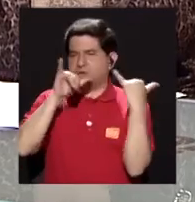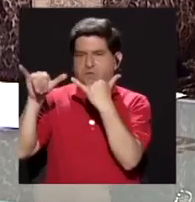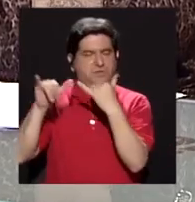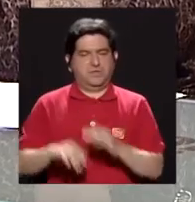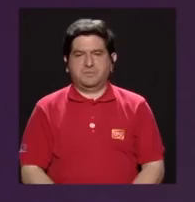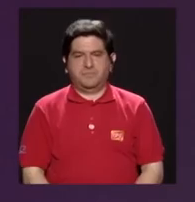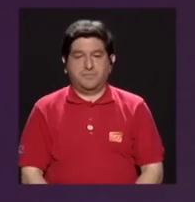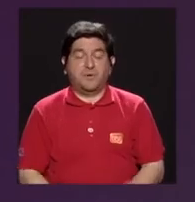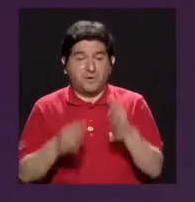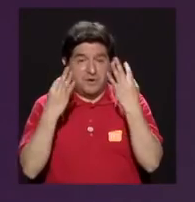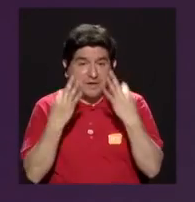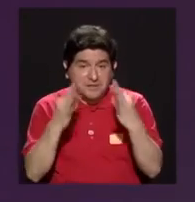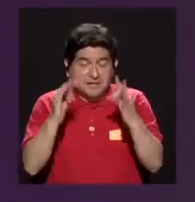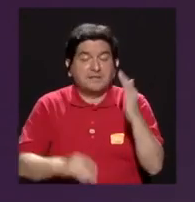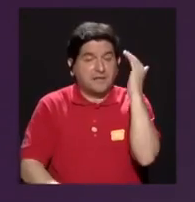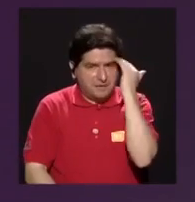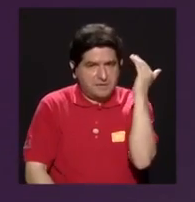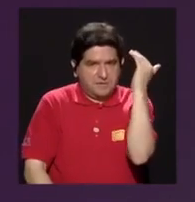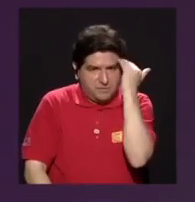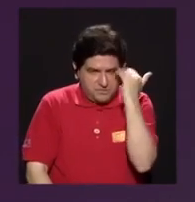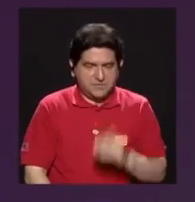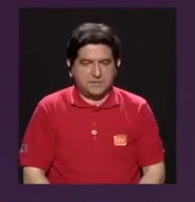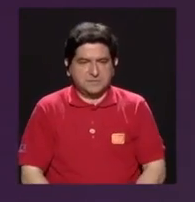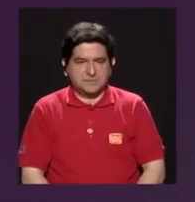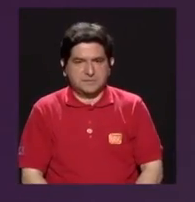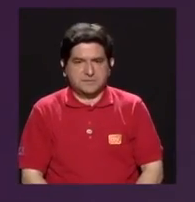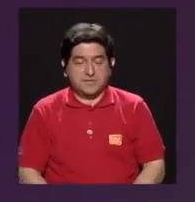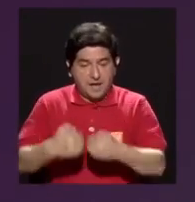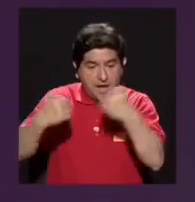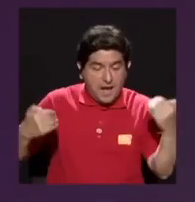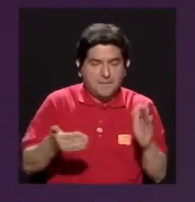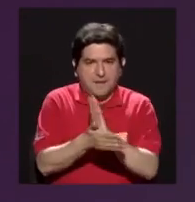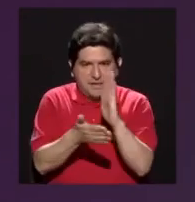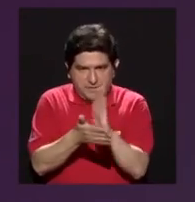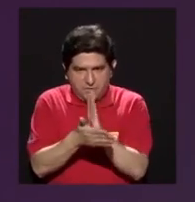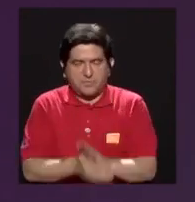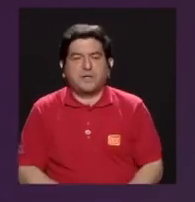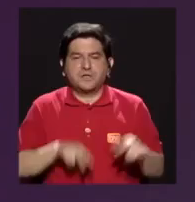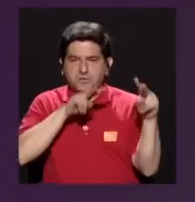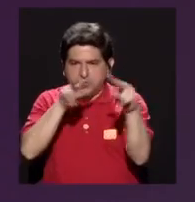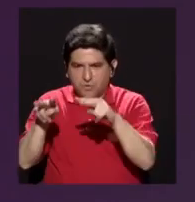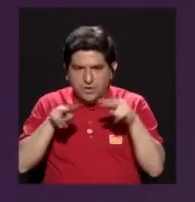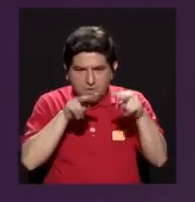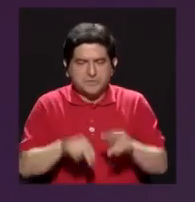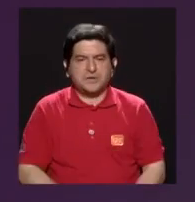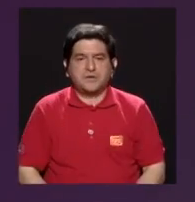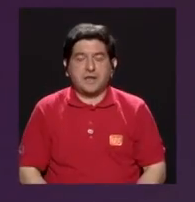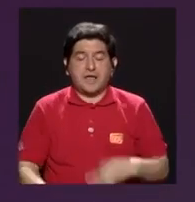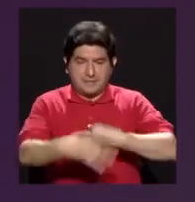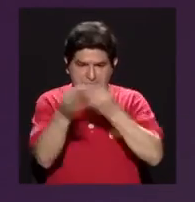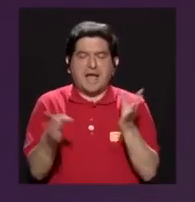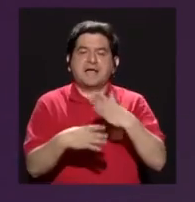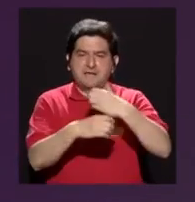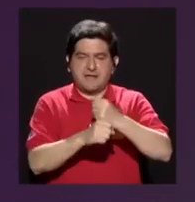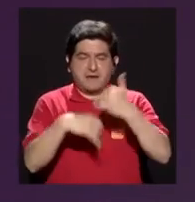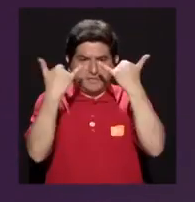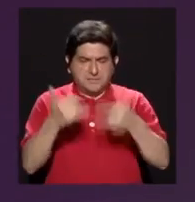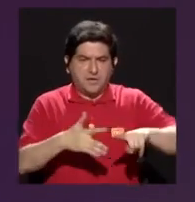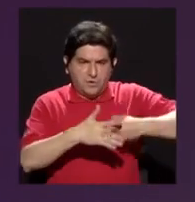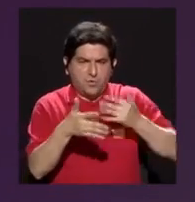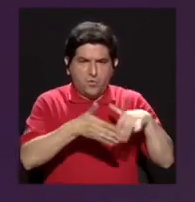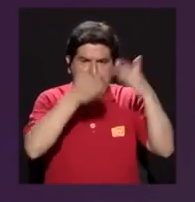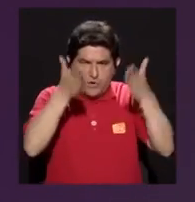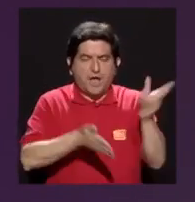evidentemente estamos tratando de generar la conciencia porque aparte del formulario en sí es la actividad del observatorio han sido también generar talleres por ahora empezamos con